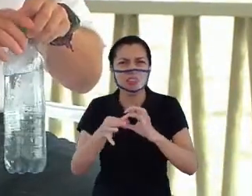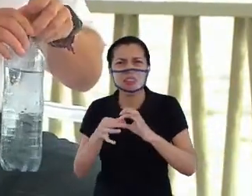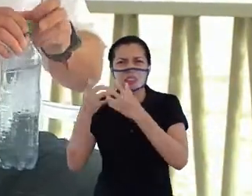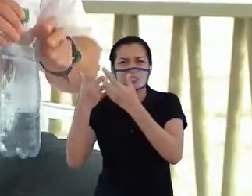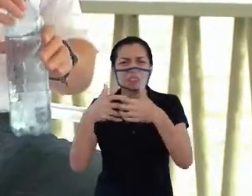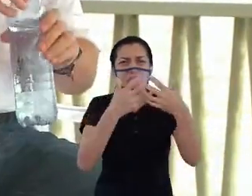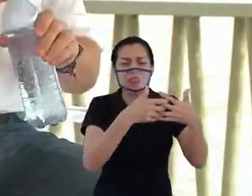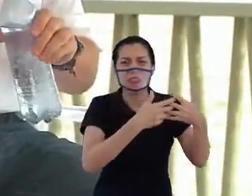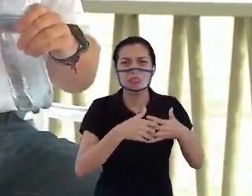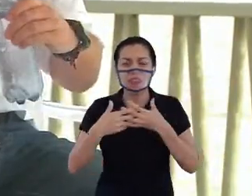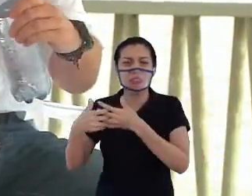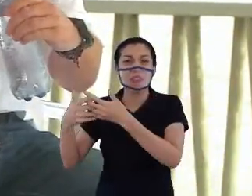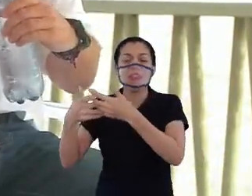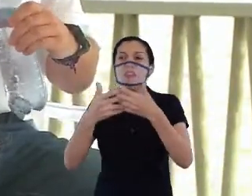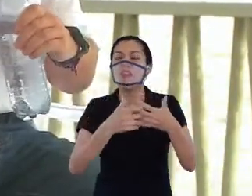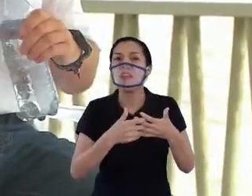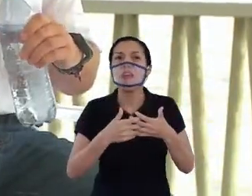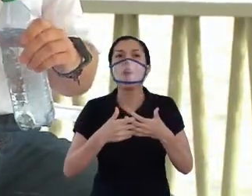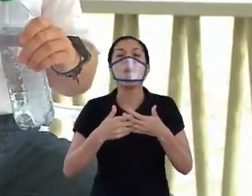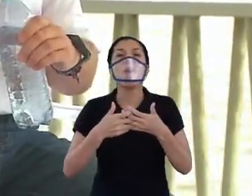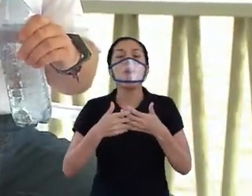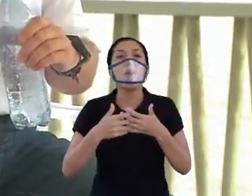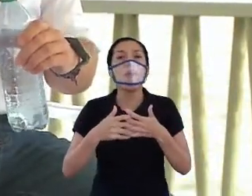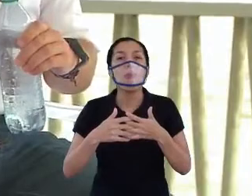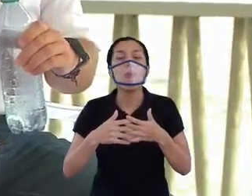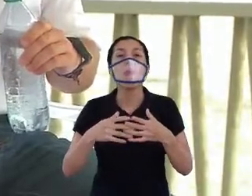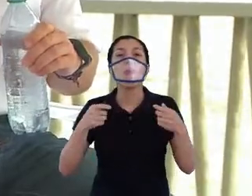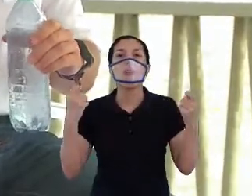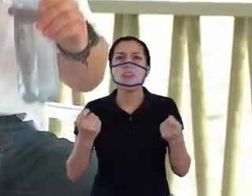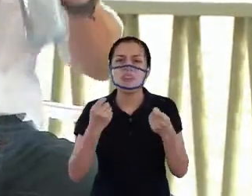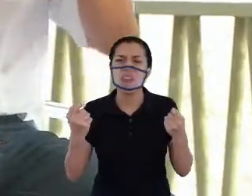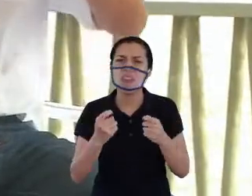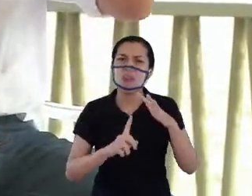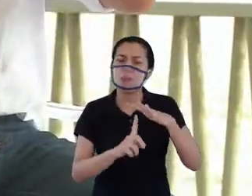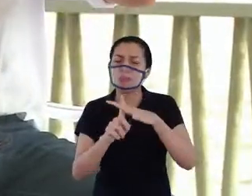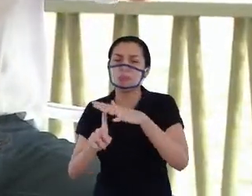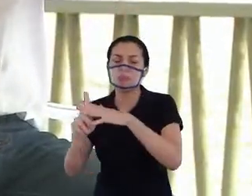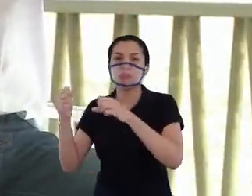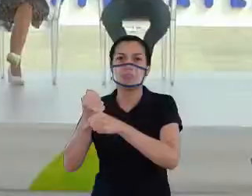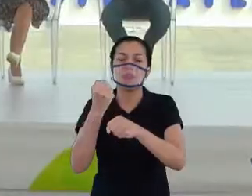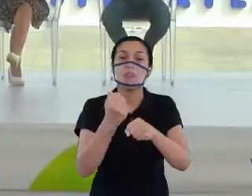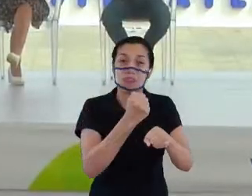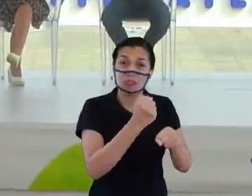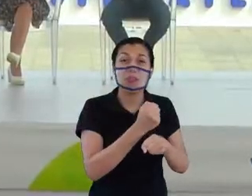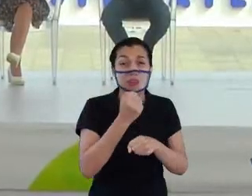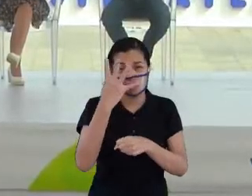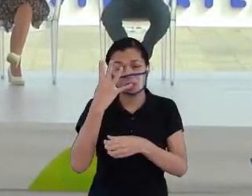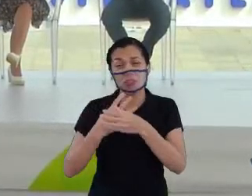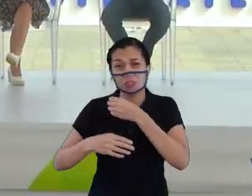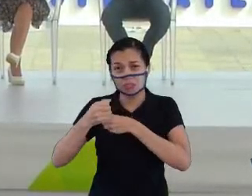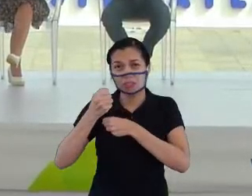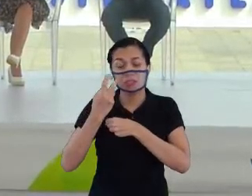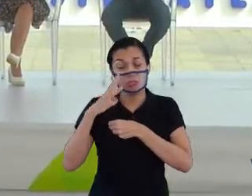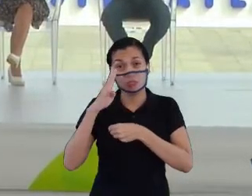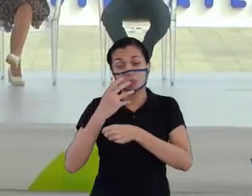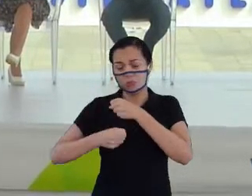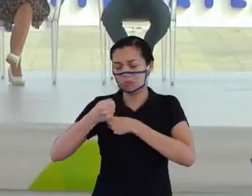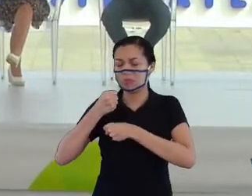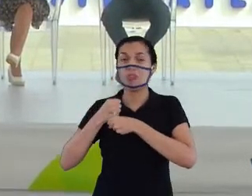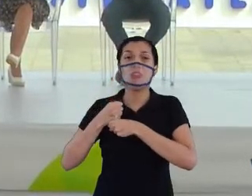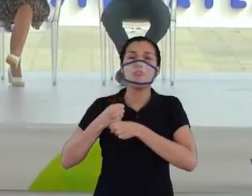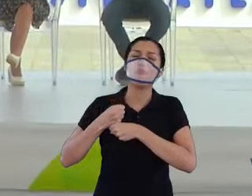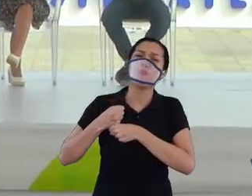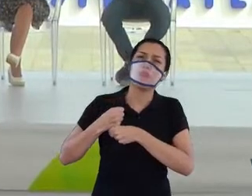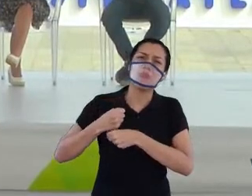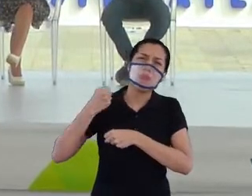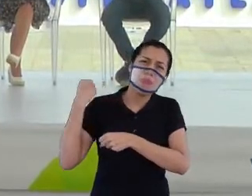saldar brechas sociales y generar esas oportunidades de trabajo, lo decía el alcalde, llevamos 9 años